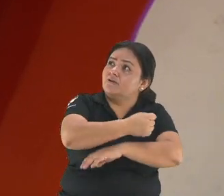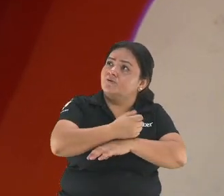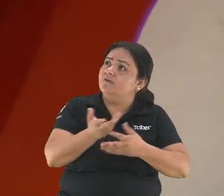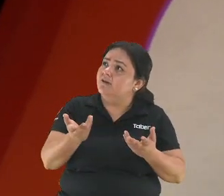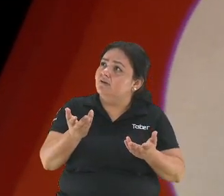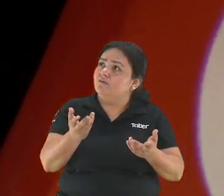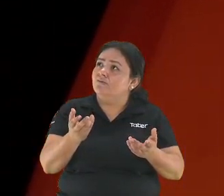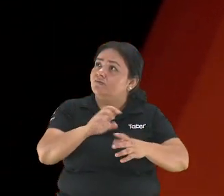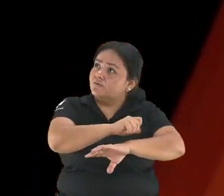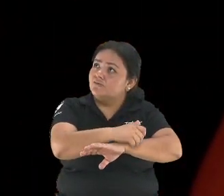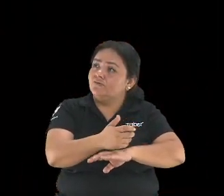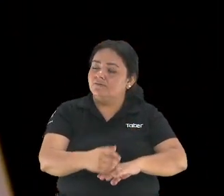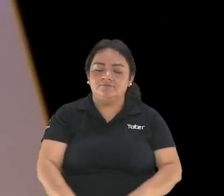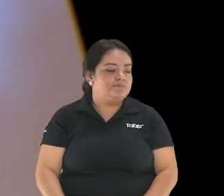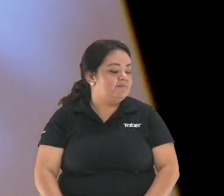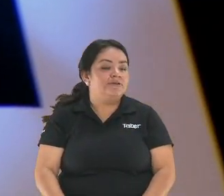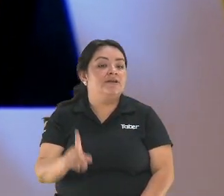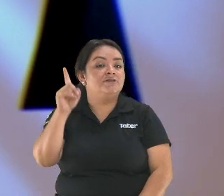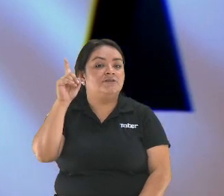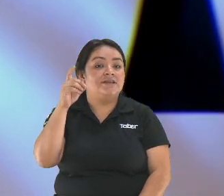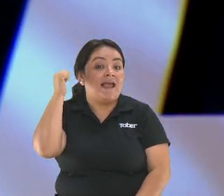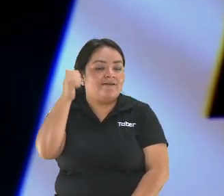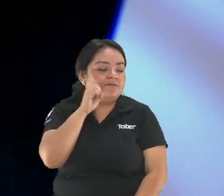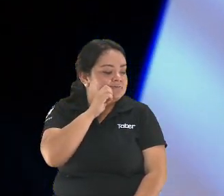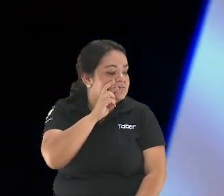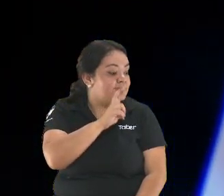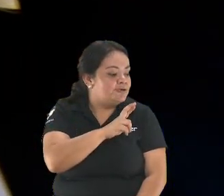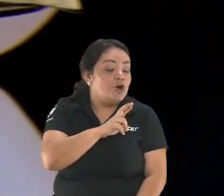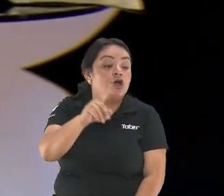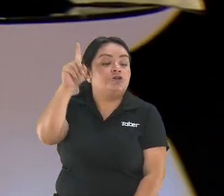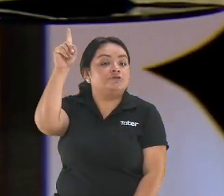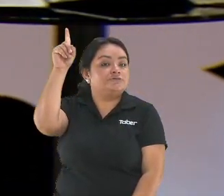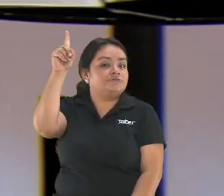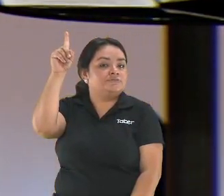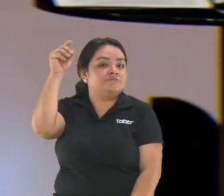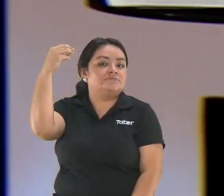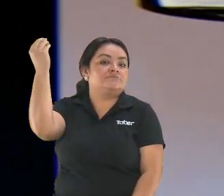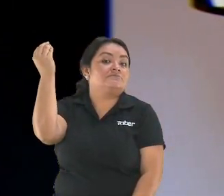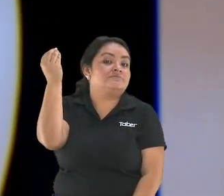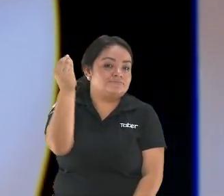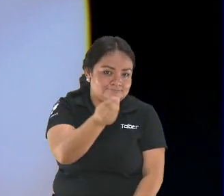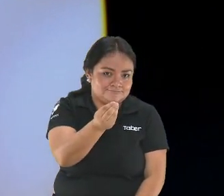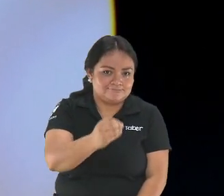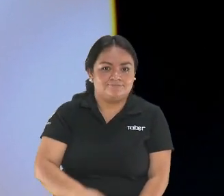abraham dijo dios dígalo dios